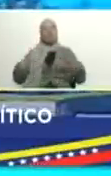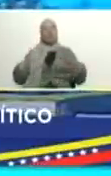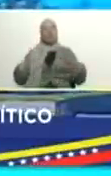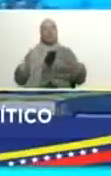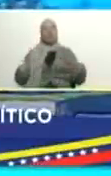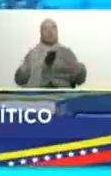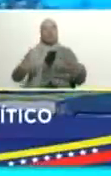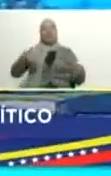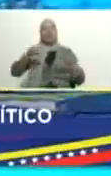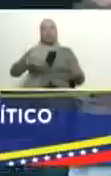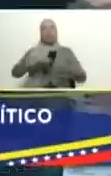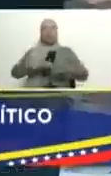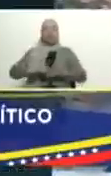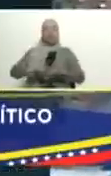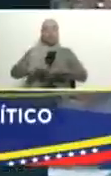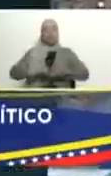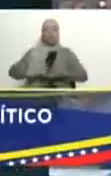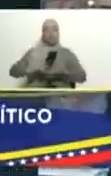estado Trujillo,